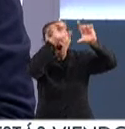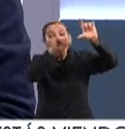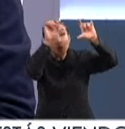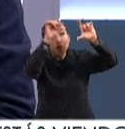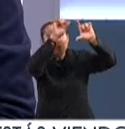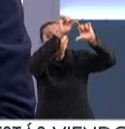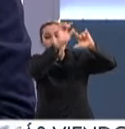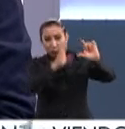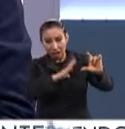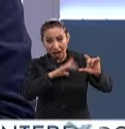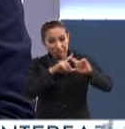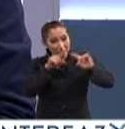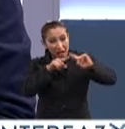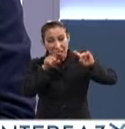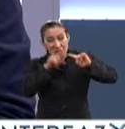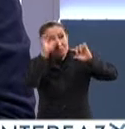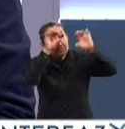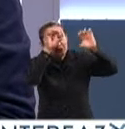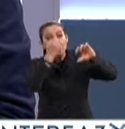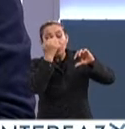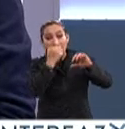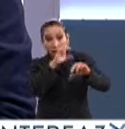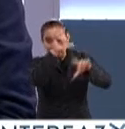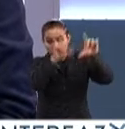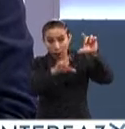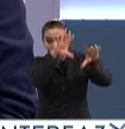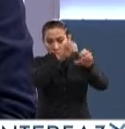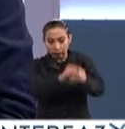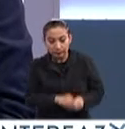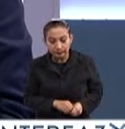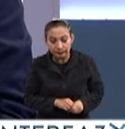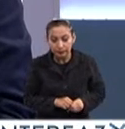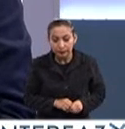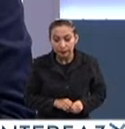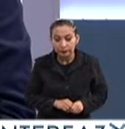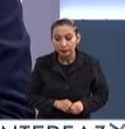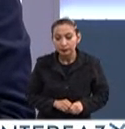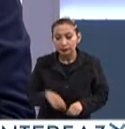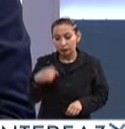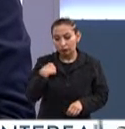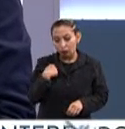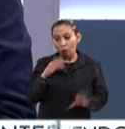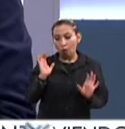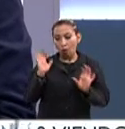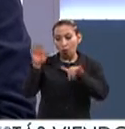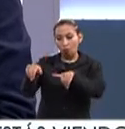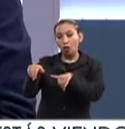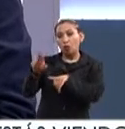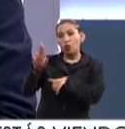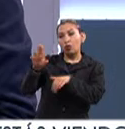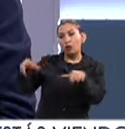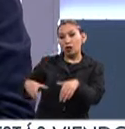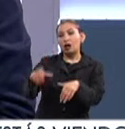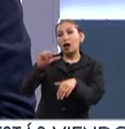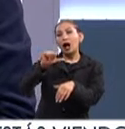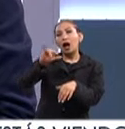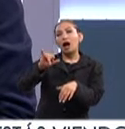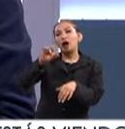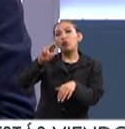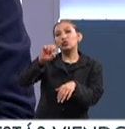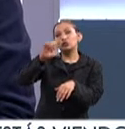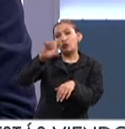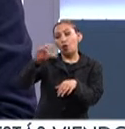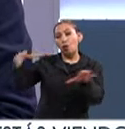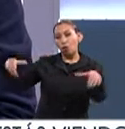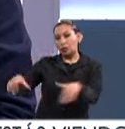tiene una cobertura prácticamente nacional. Yo tengo mi adscripción en la unidad Ajusco, que es